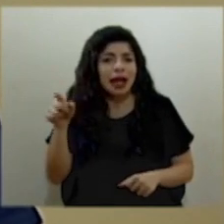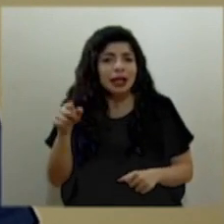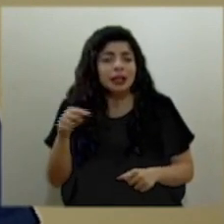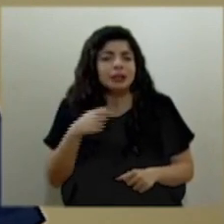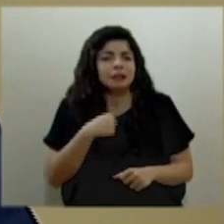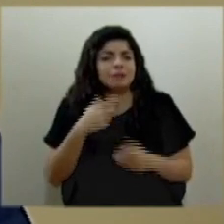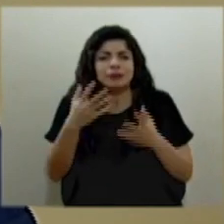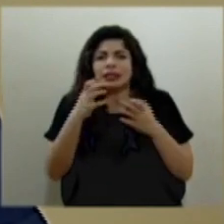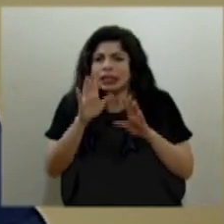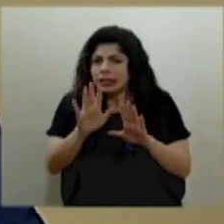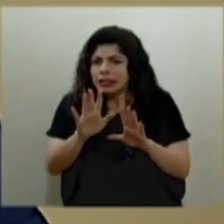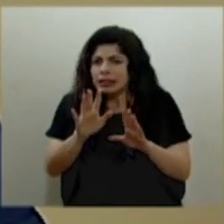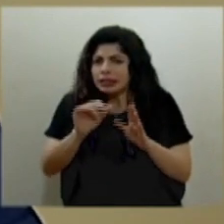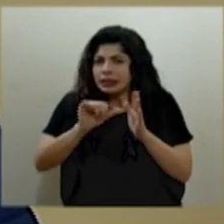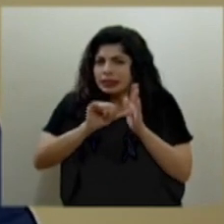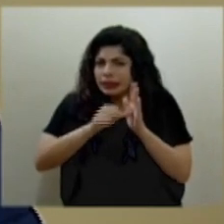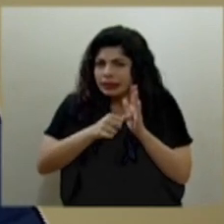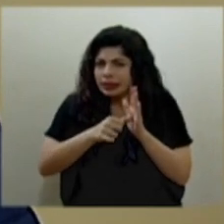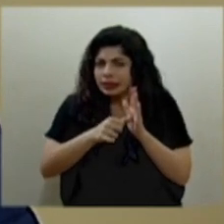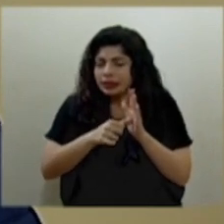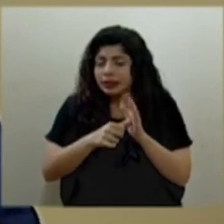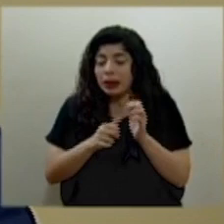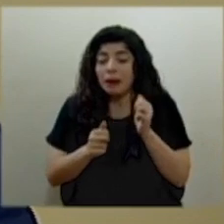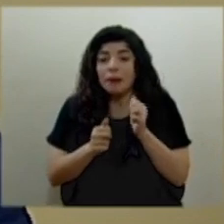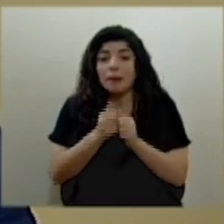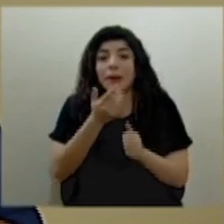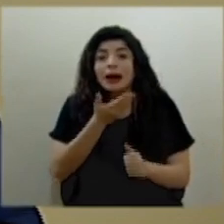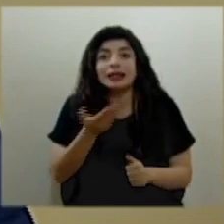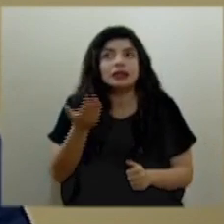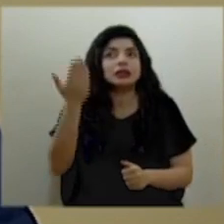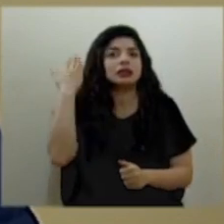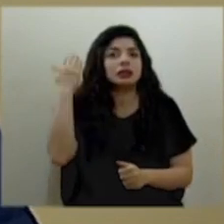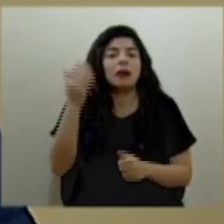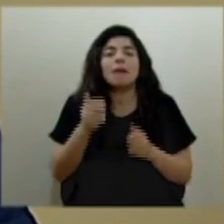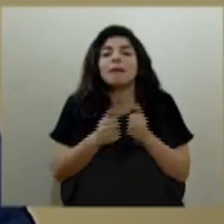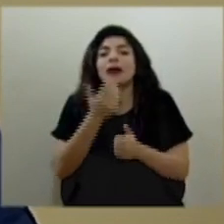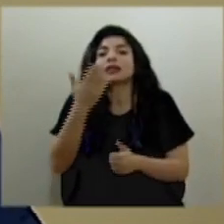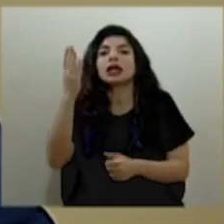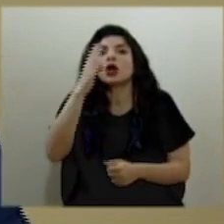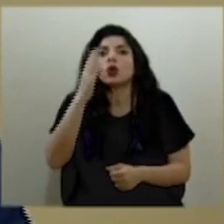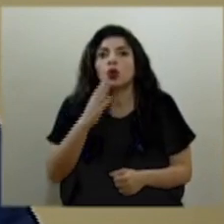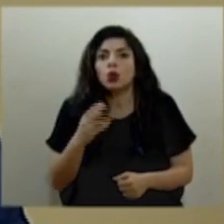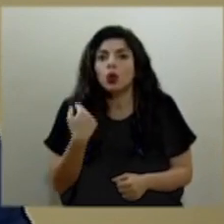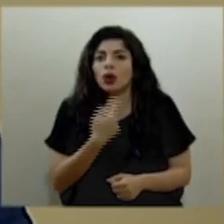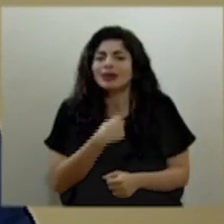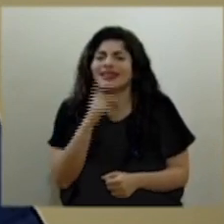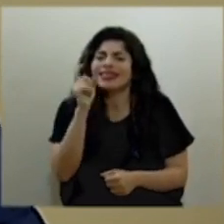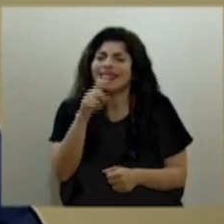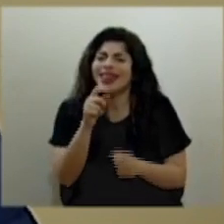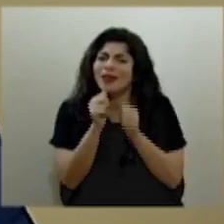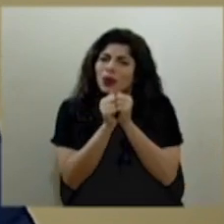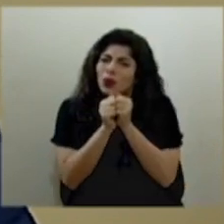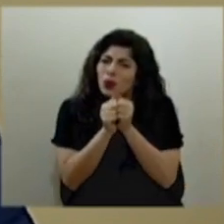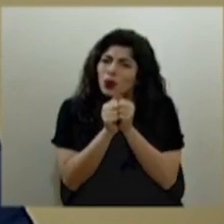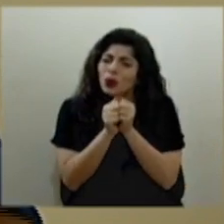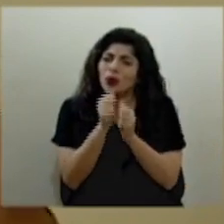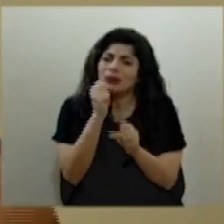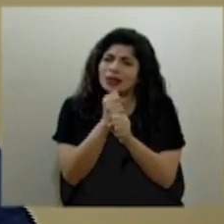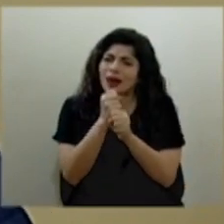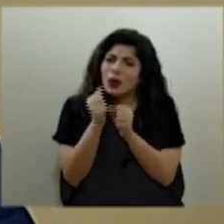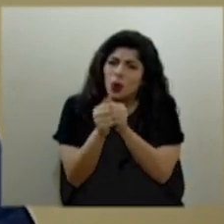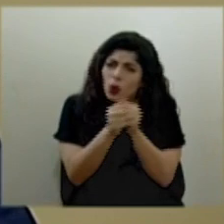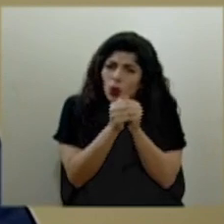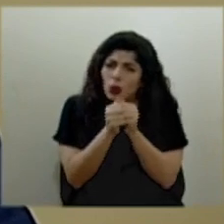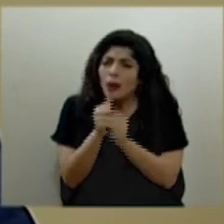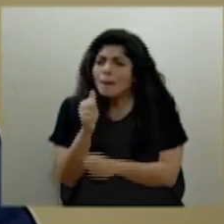aquí yo quiero recalcar que más que nunca, en estos momentos más que nunca, es cuando tenemos que estar más unidos y trabajar en conjunto,